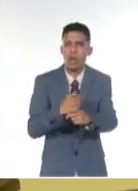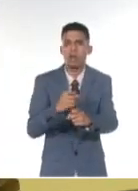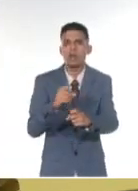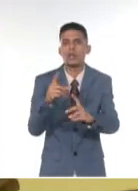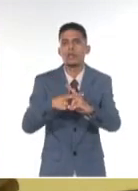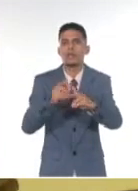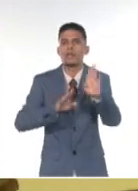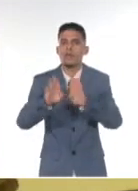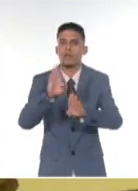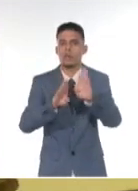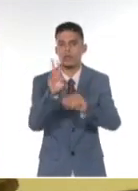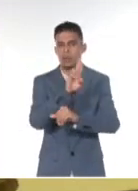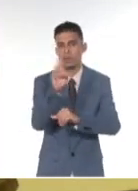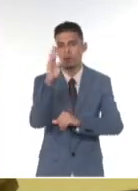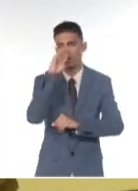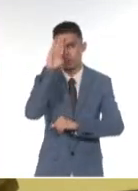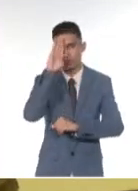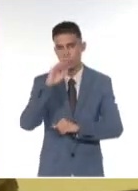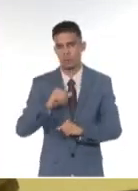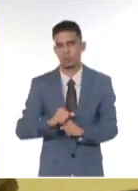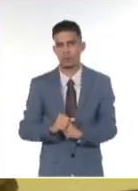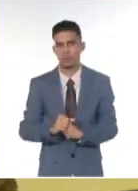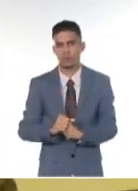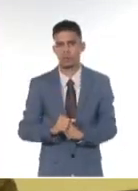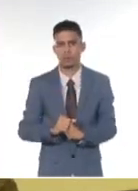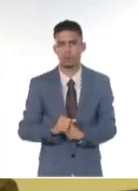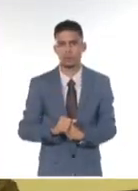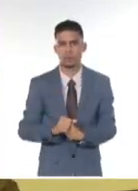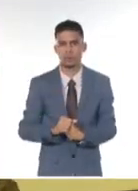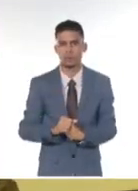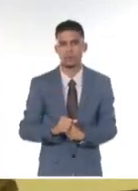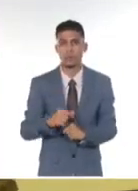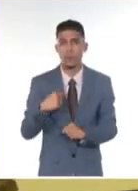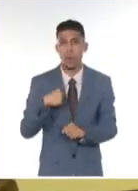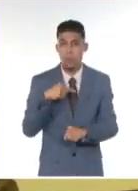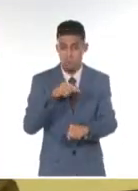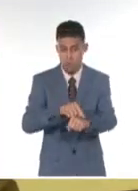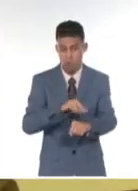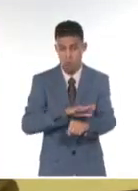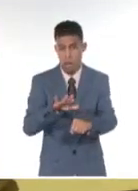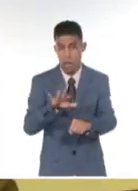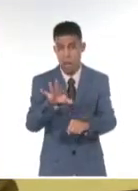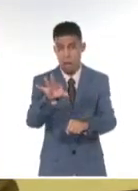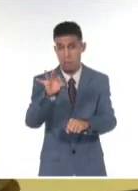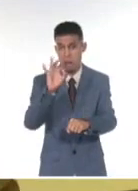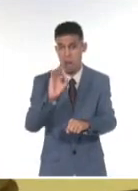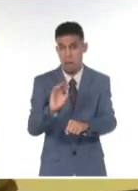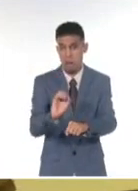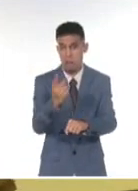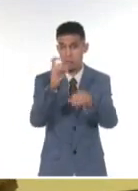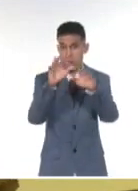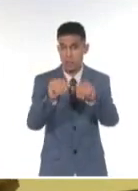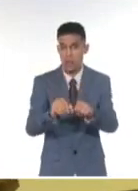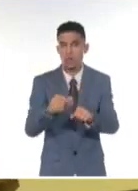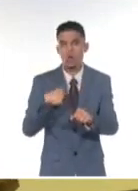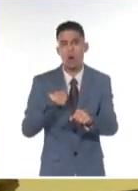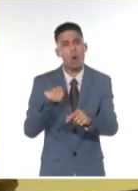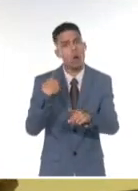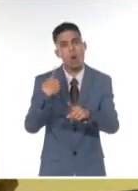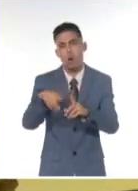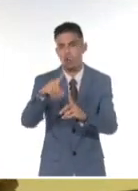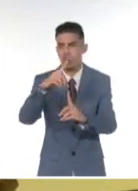la Revolución por tanto a partir de este minuto Me considero un tunero